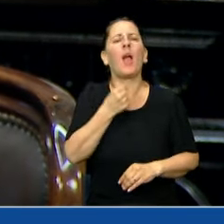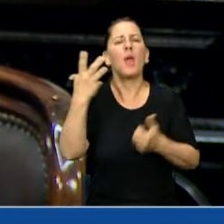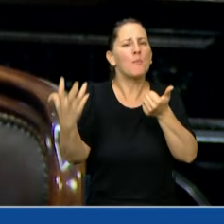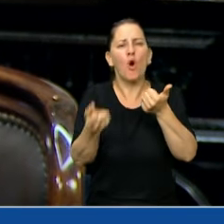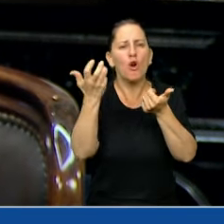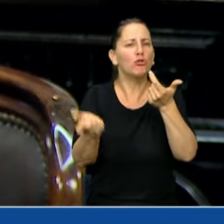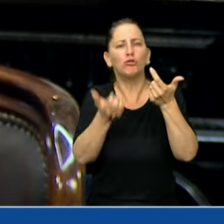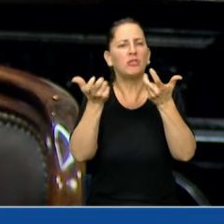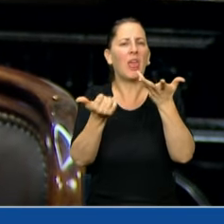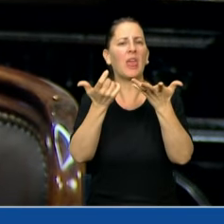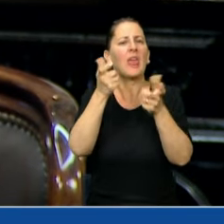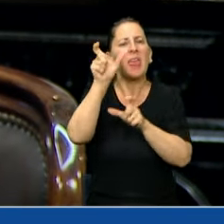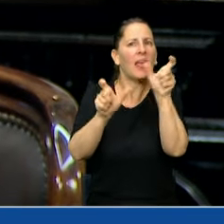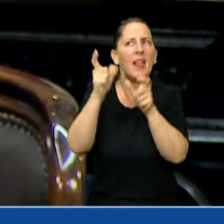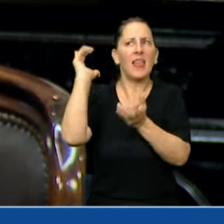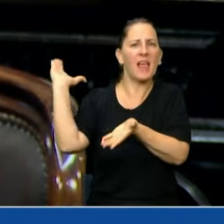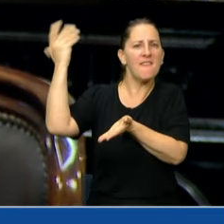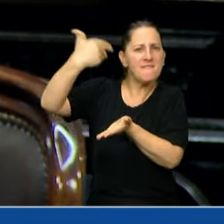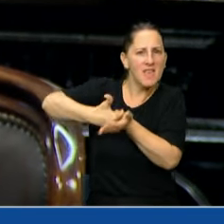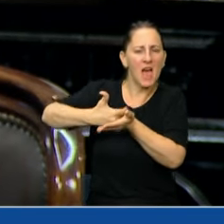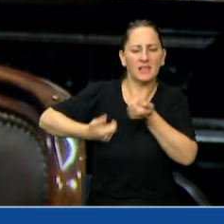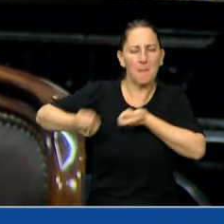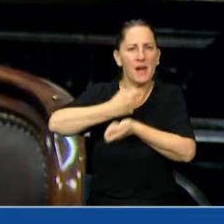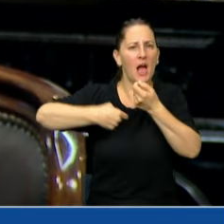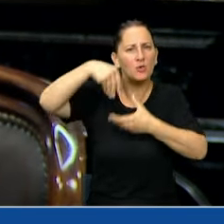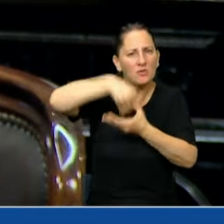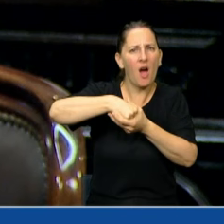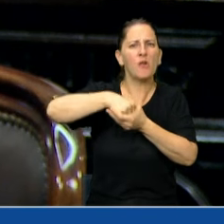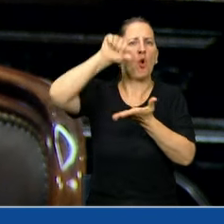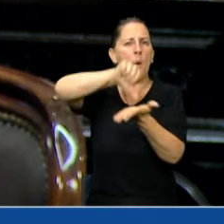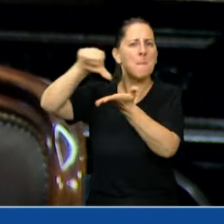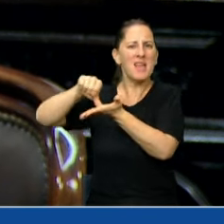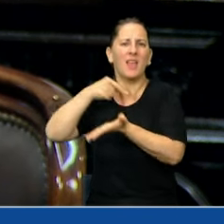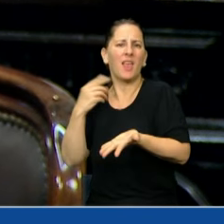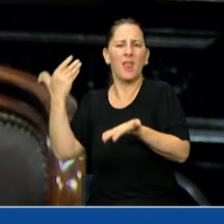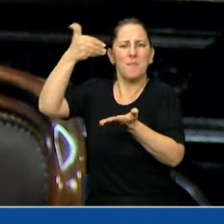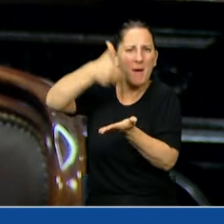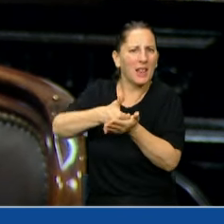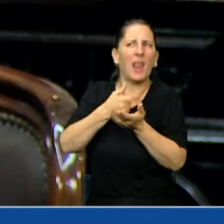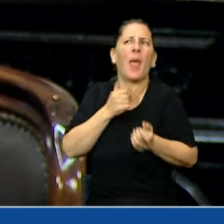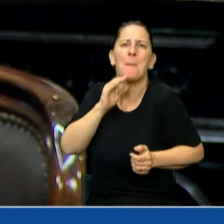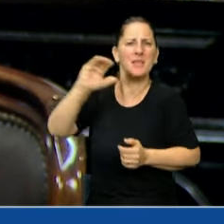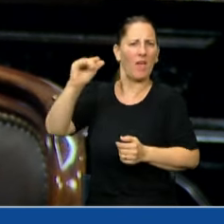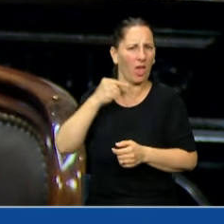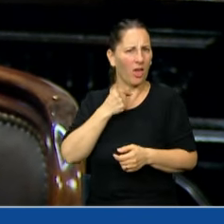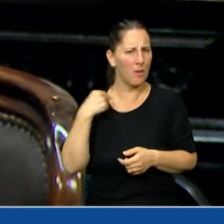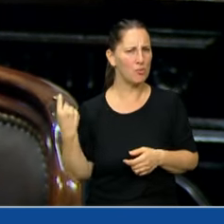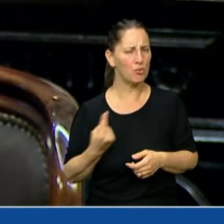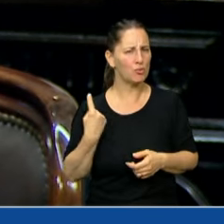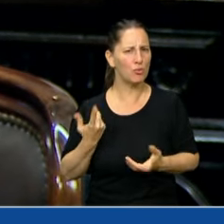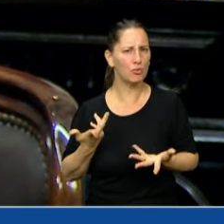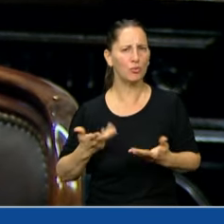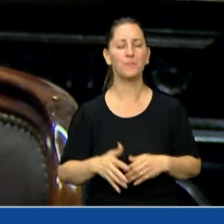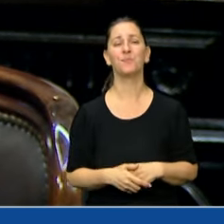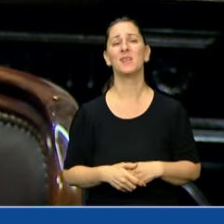seales queremos darle a los inversores al mercado interno al mercado internacional y aquellos que quieran venir a invertir a nuestro país en